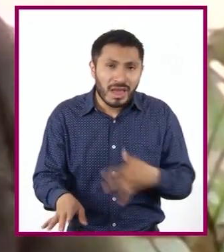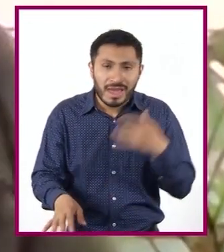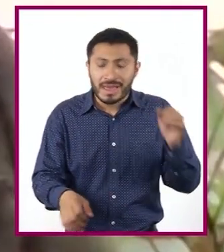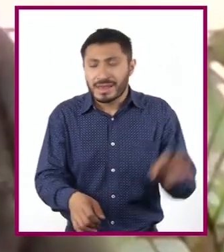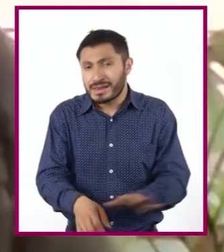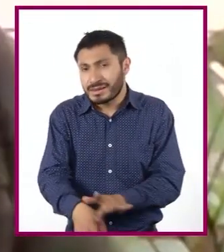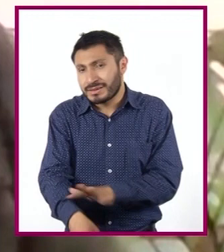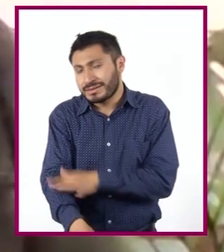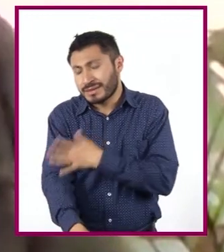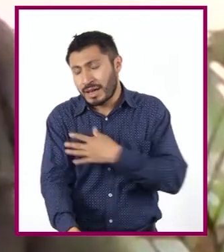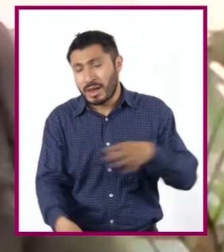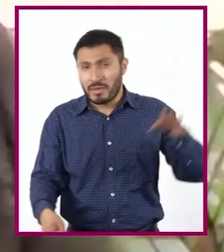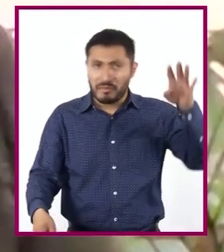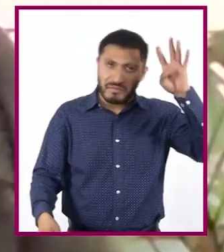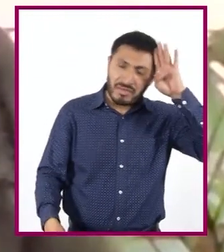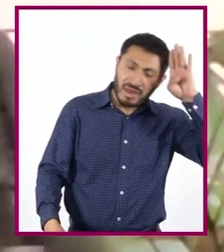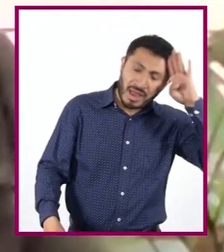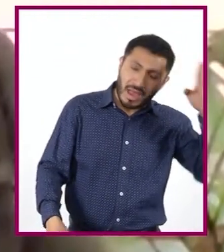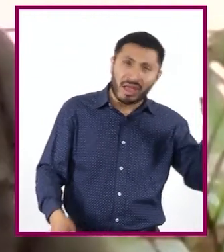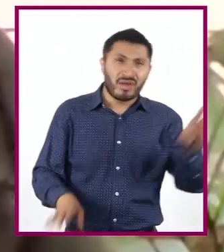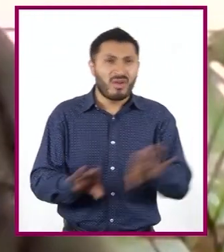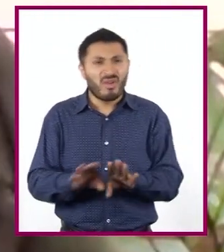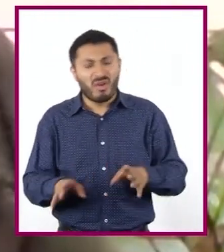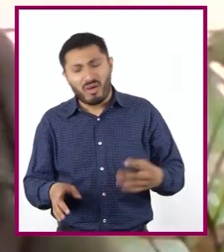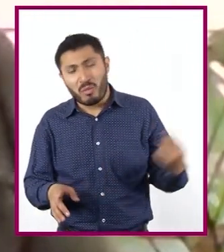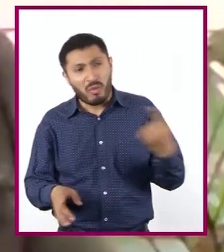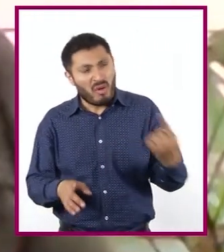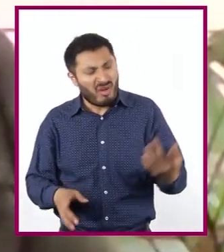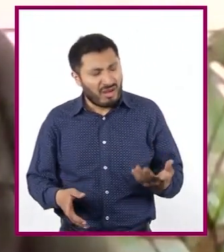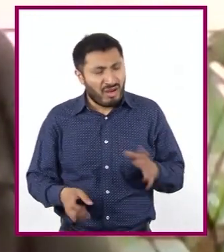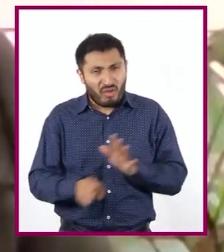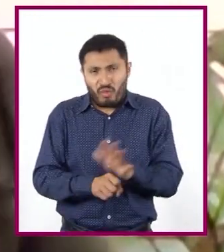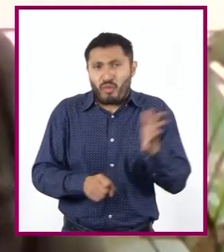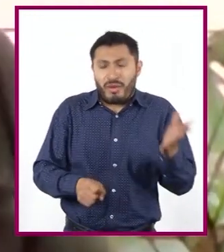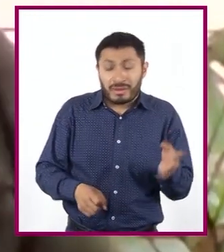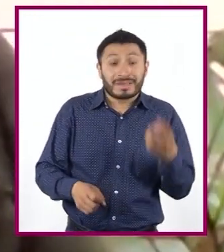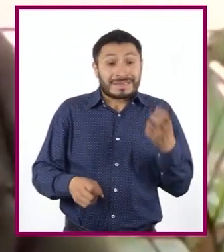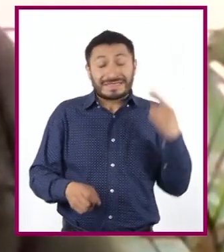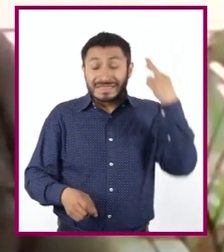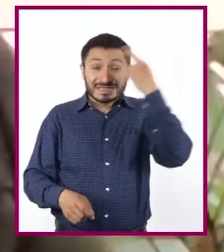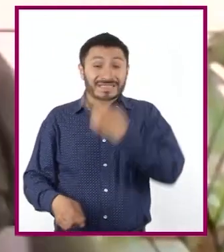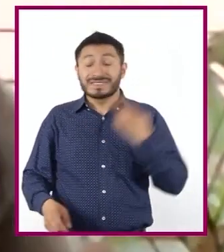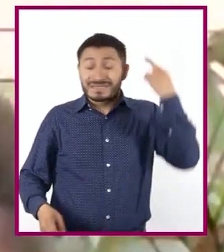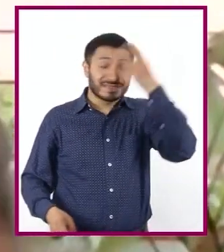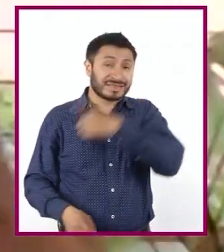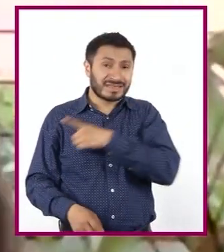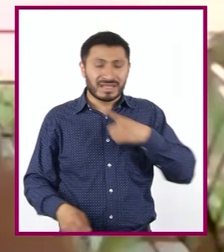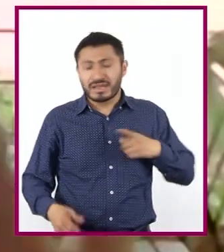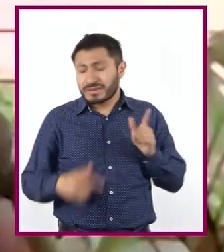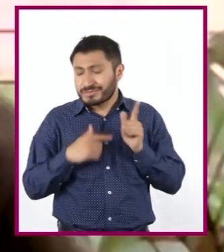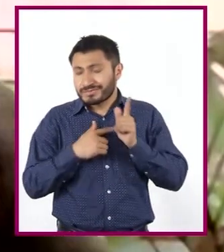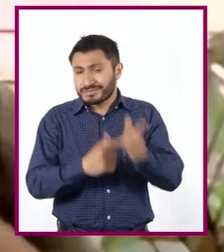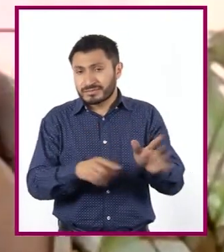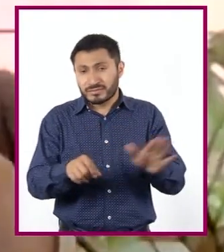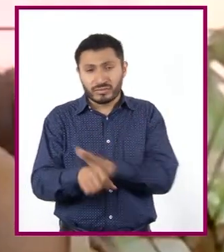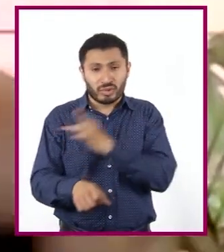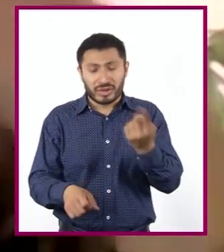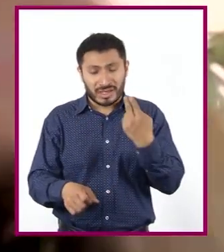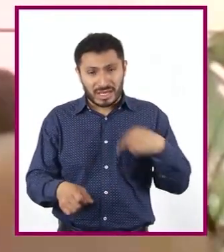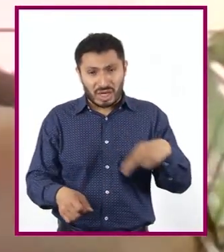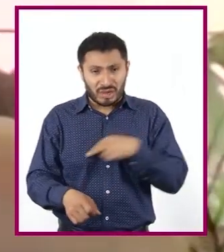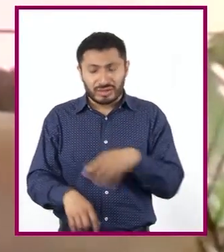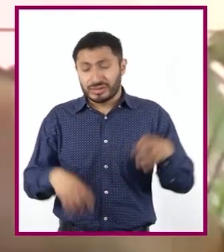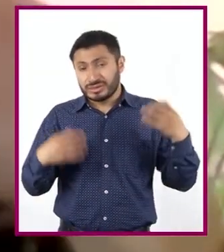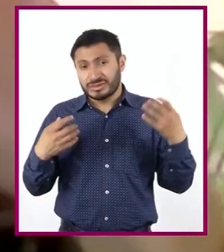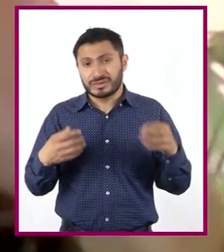novela, sé que a veces las novelas, por su complejidad, por su temática, por su estilo, en las primeras páginas a lo mejor no logro cómo